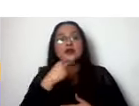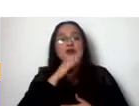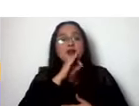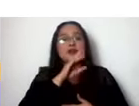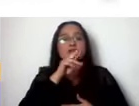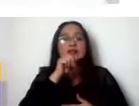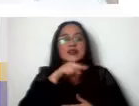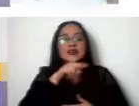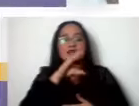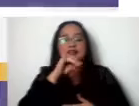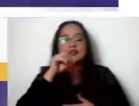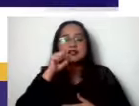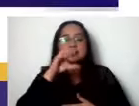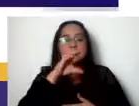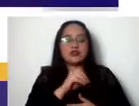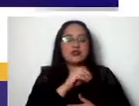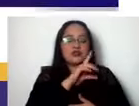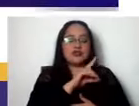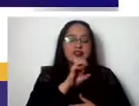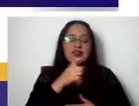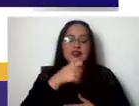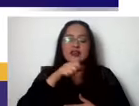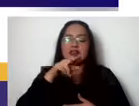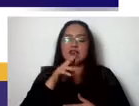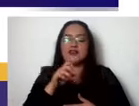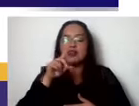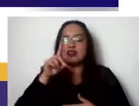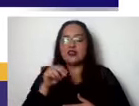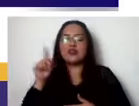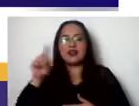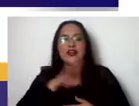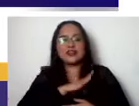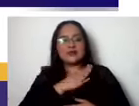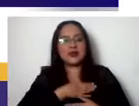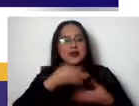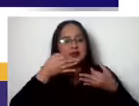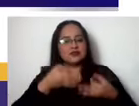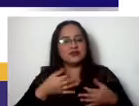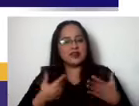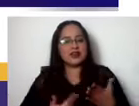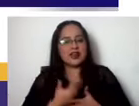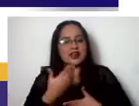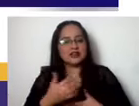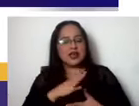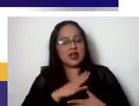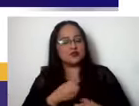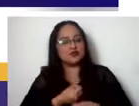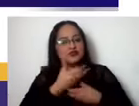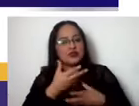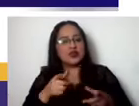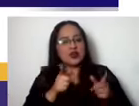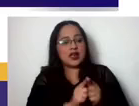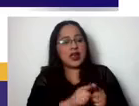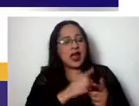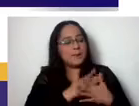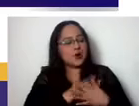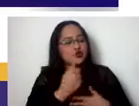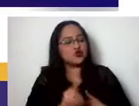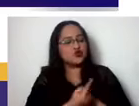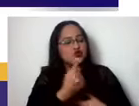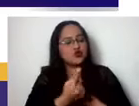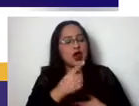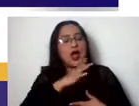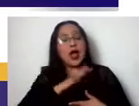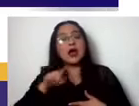Quevedo, del barroco español, y tiene un poemita que se llama Amor constante más allá de la muerte, es un